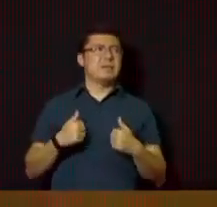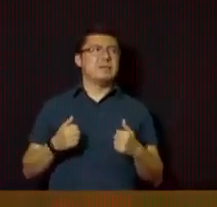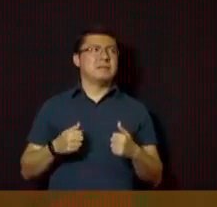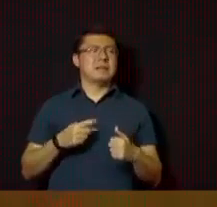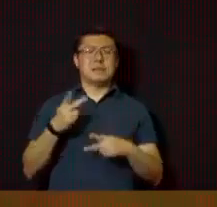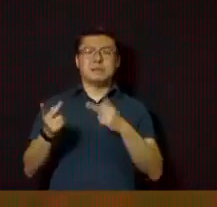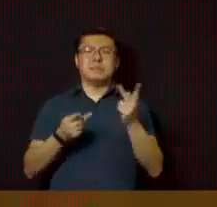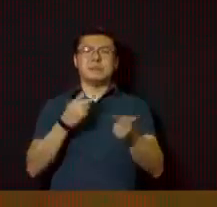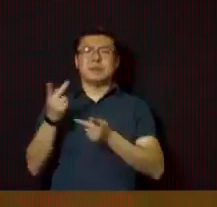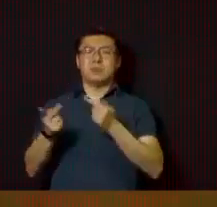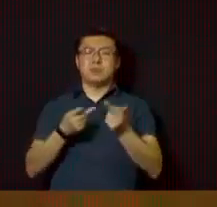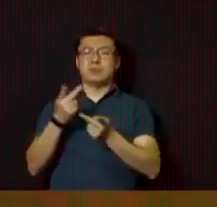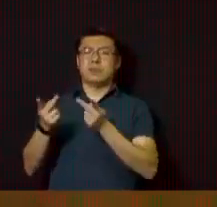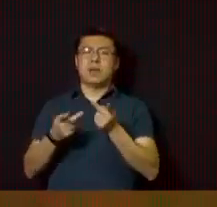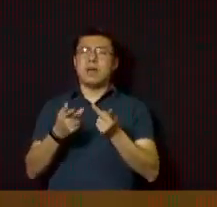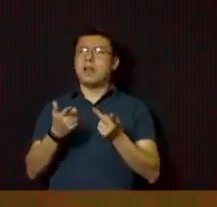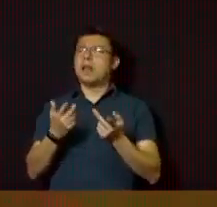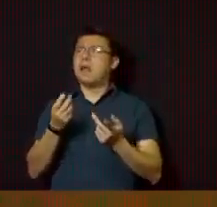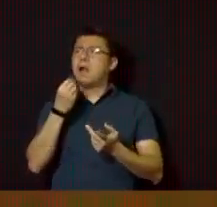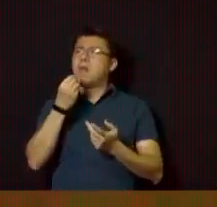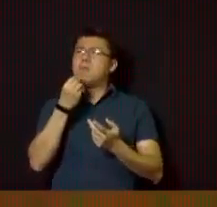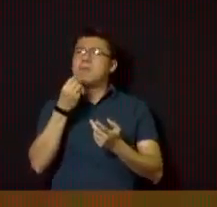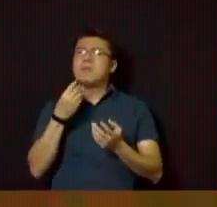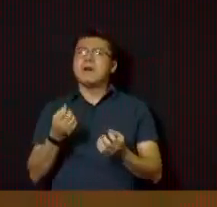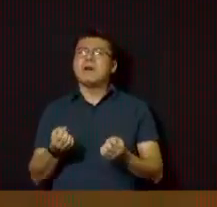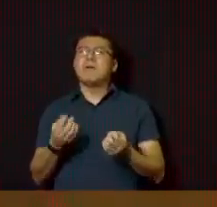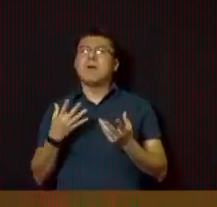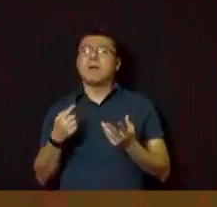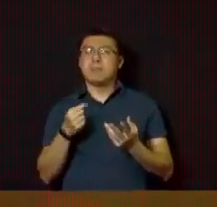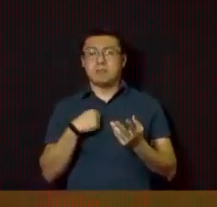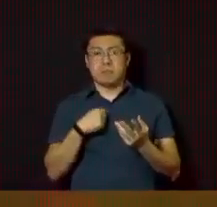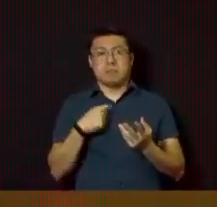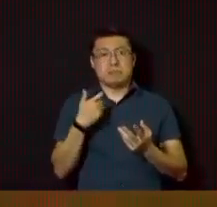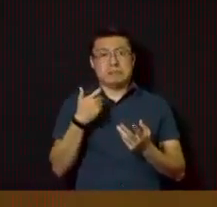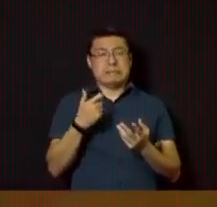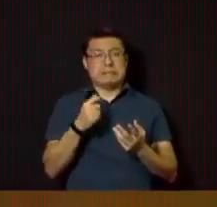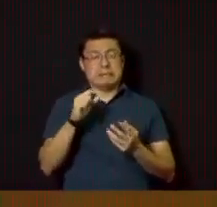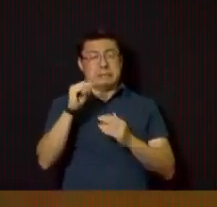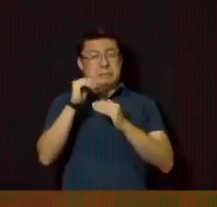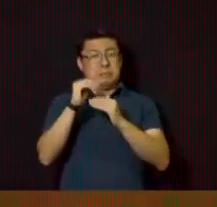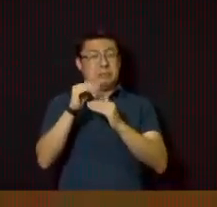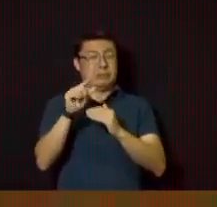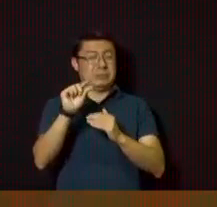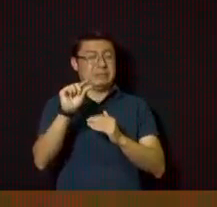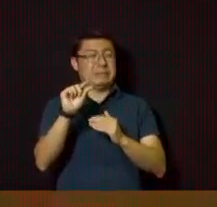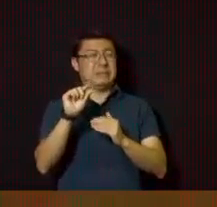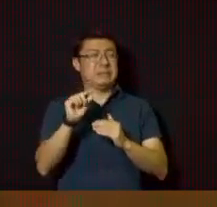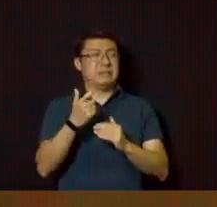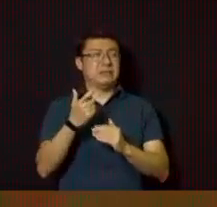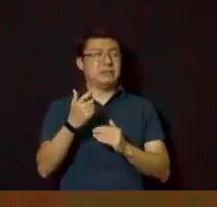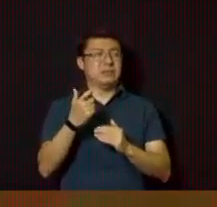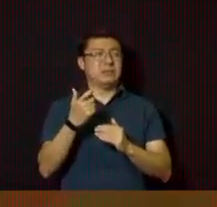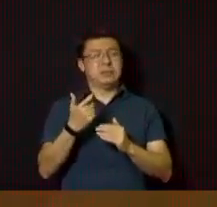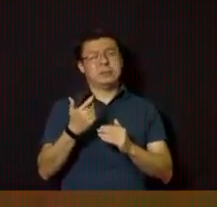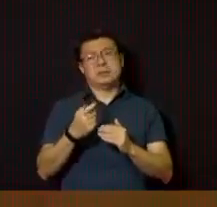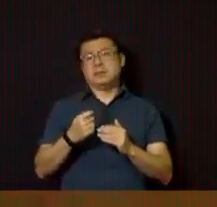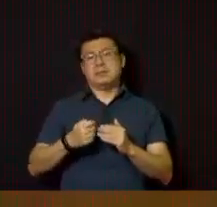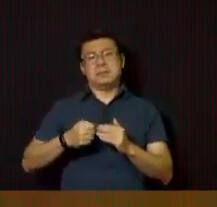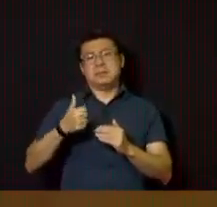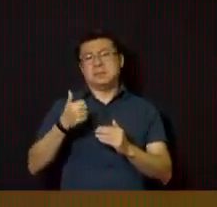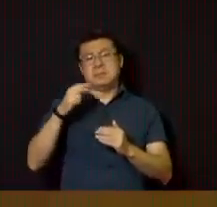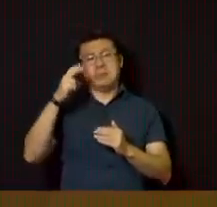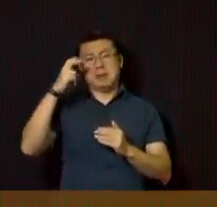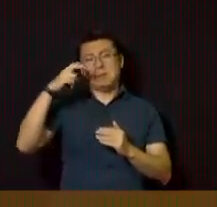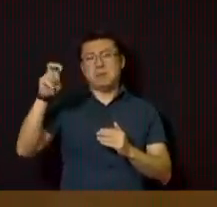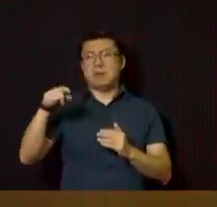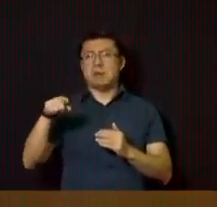cuánto costaba la comida, porque yo iba limitado ese primer viaje. Yo decía, y acá todo está